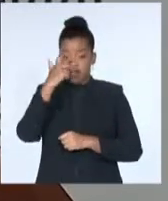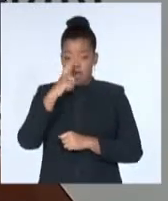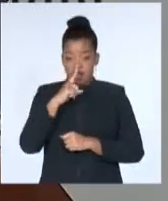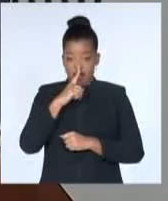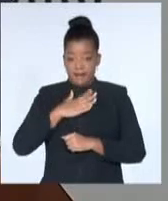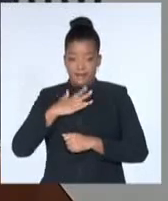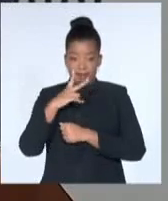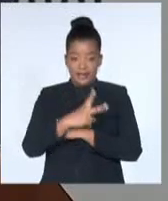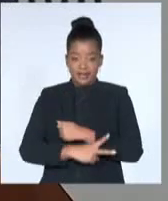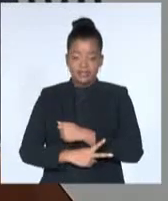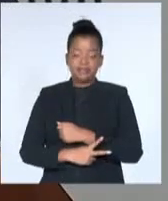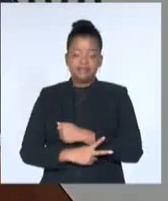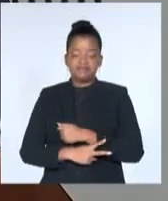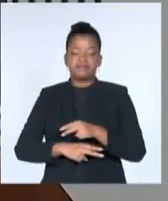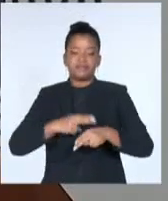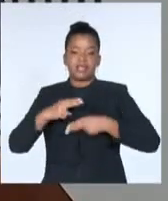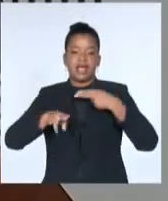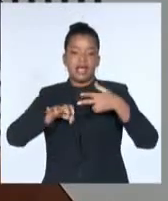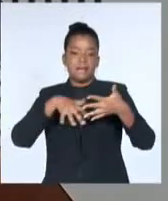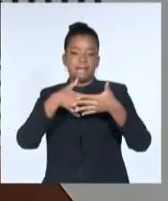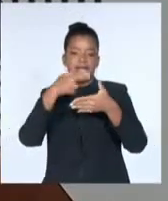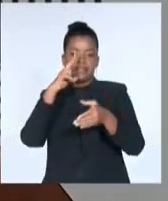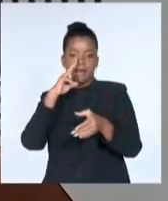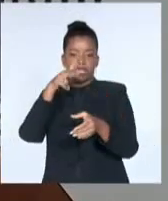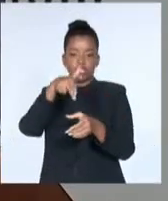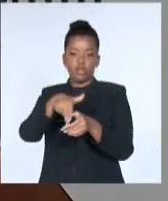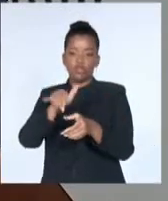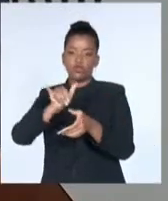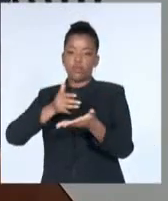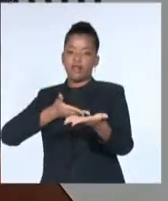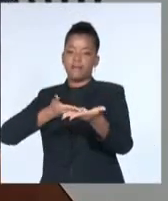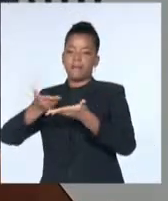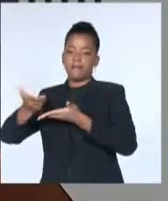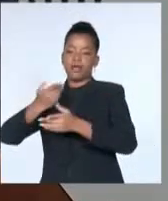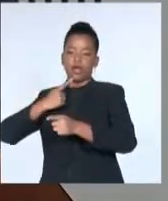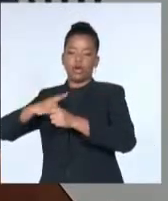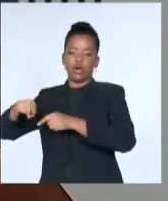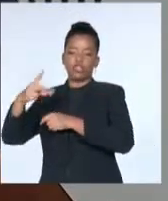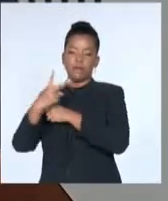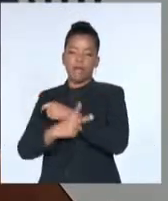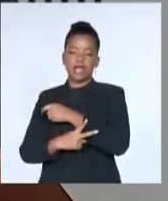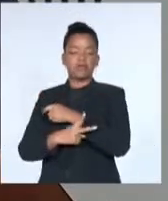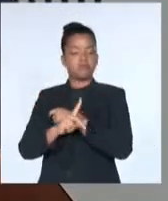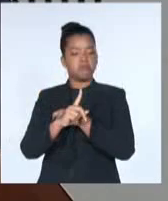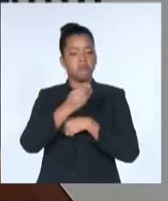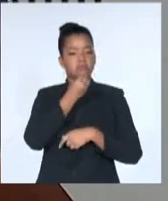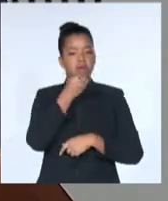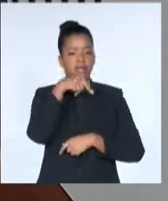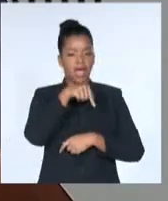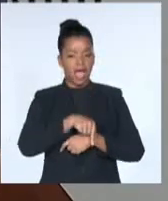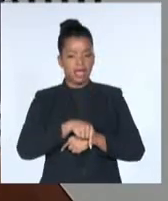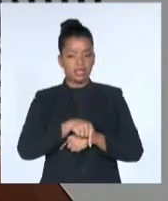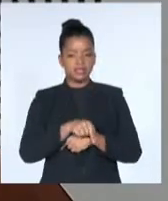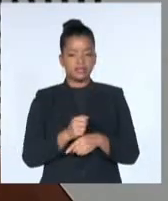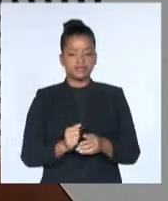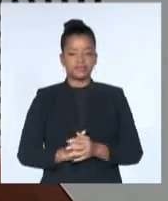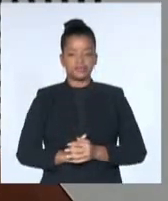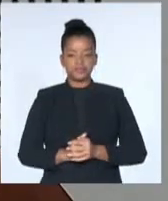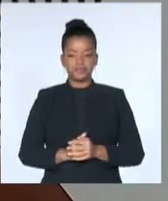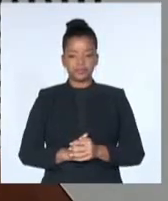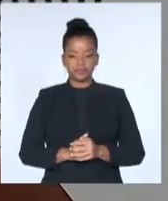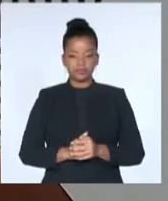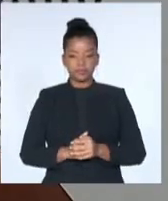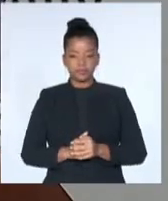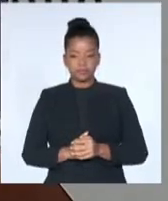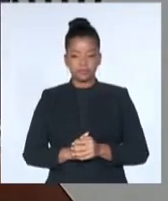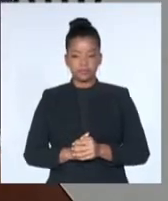construido refinerías de petróleo para disminuir su dependencia de las exportaciones de crudo y mejorar la posición de Irán en la cadena de valor mundial